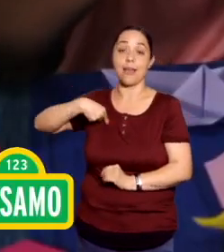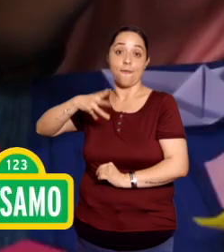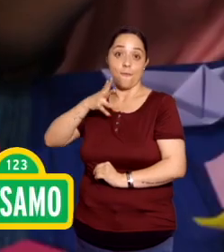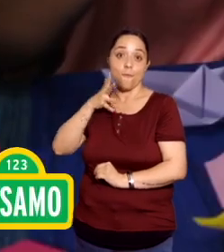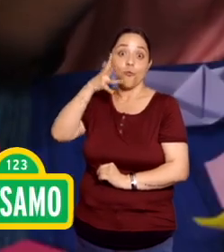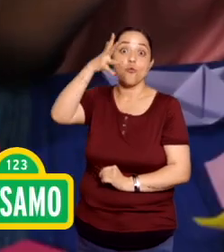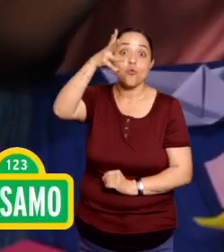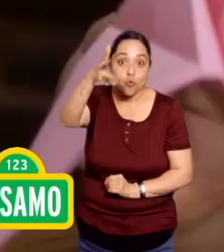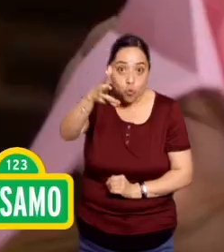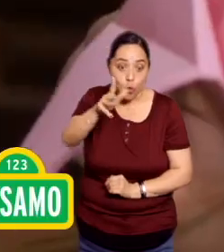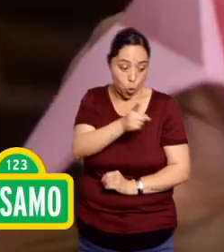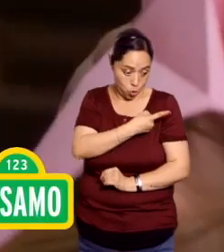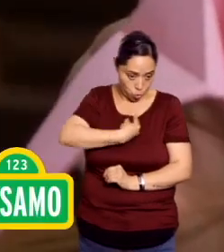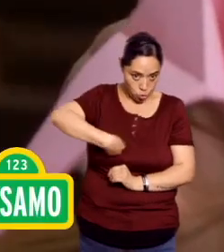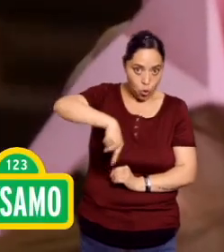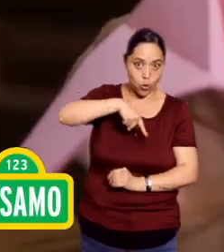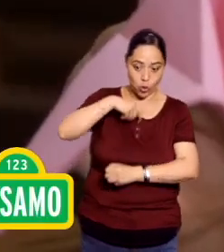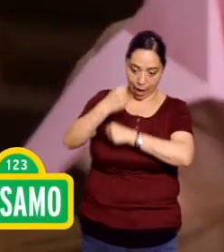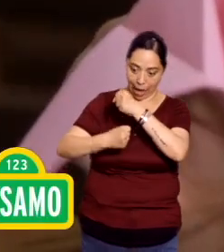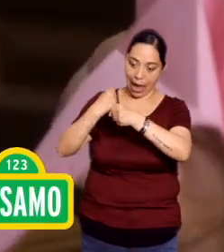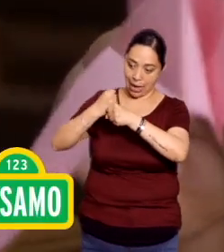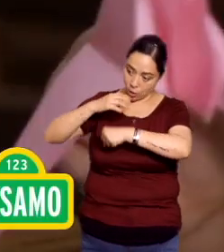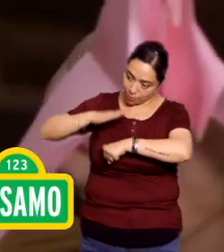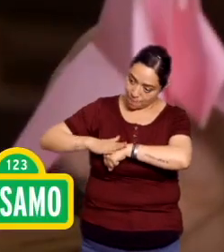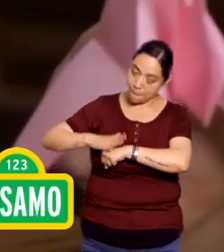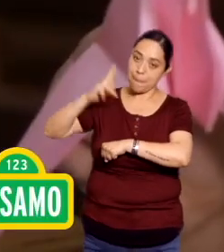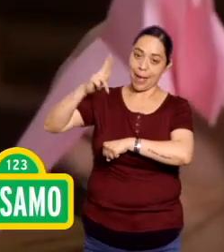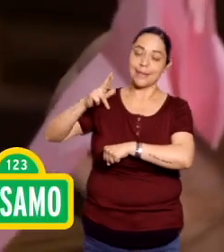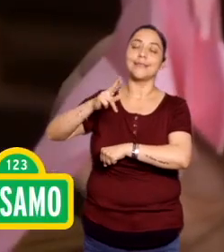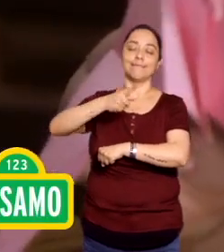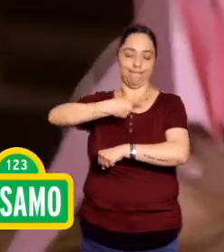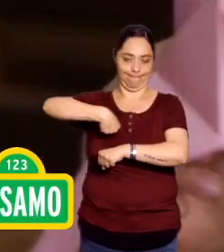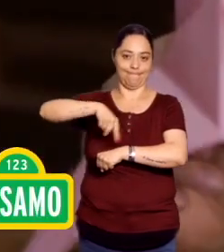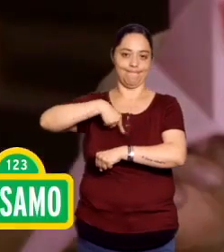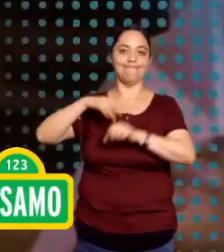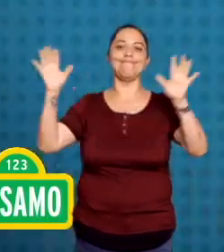grandes, enviaremos los videos nosotras mismas. ¡Adiós!